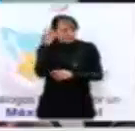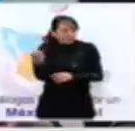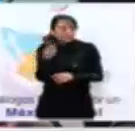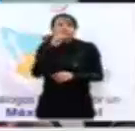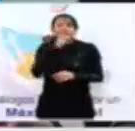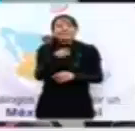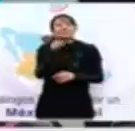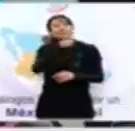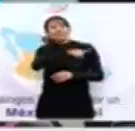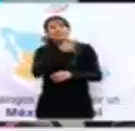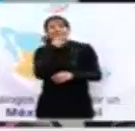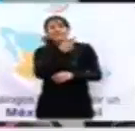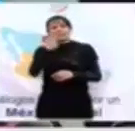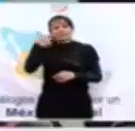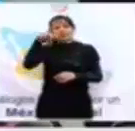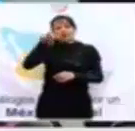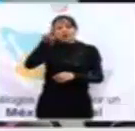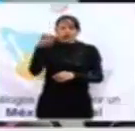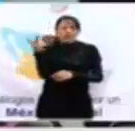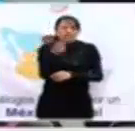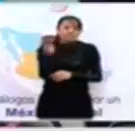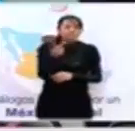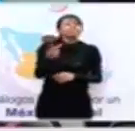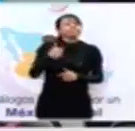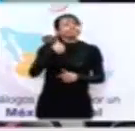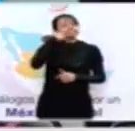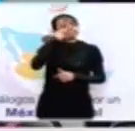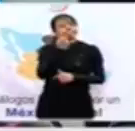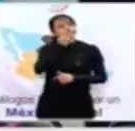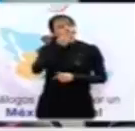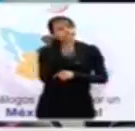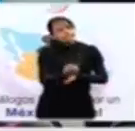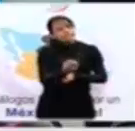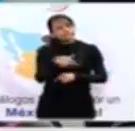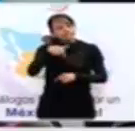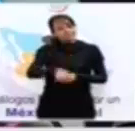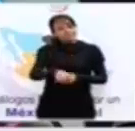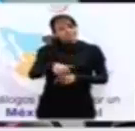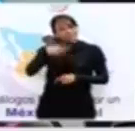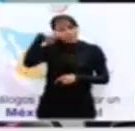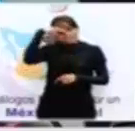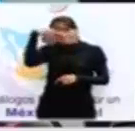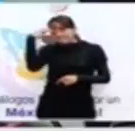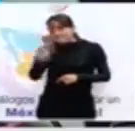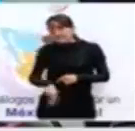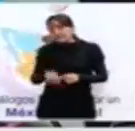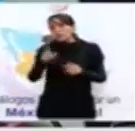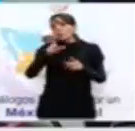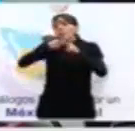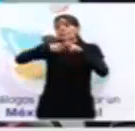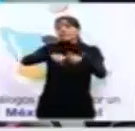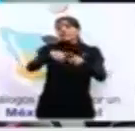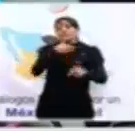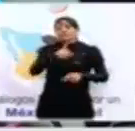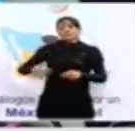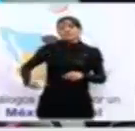la compañera Gloria, yo quisiera decirles que en México, a partir del gobierno de Salinas de